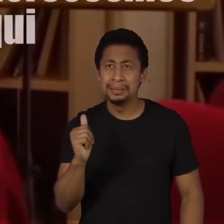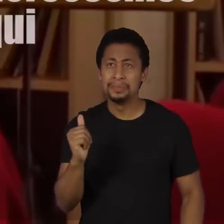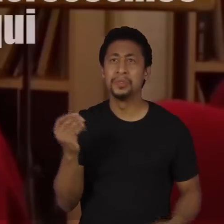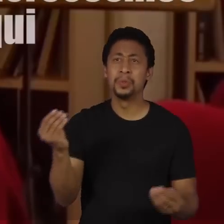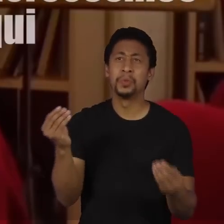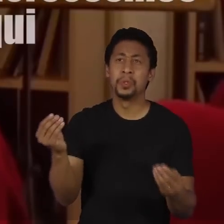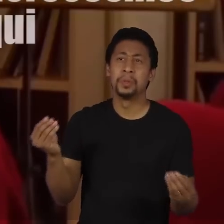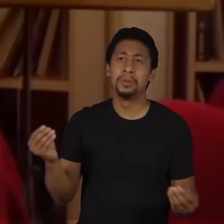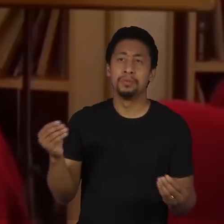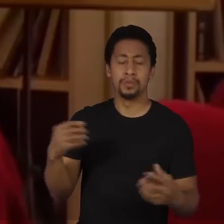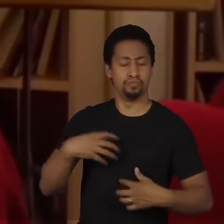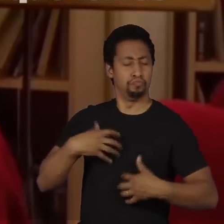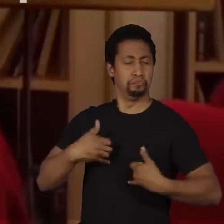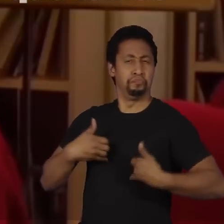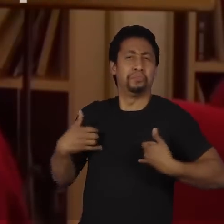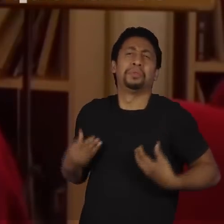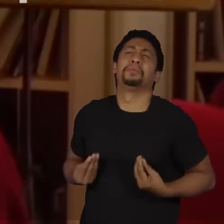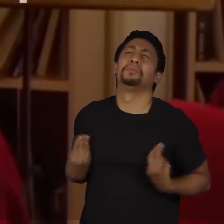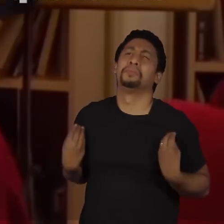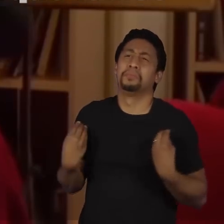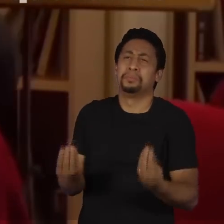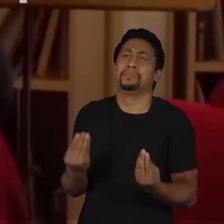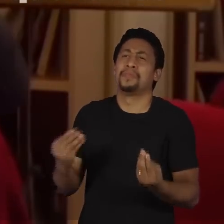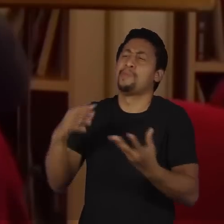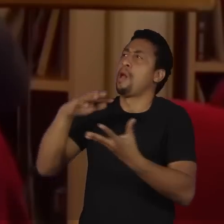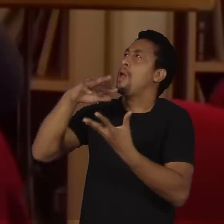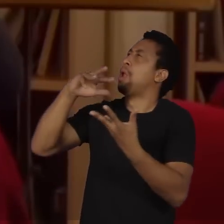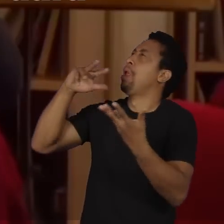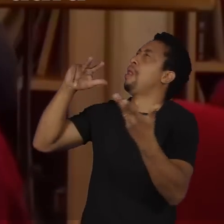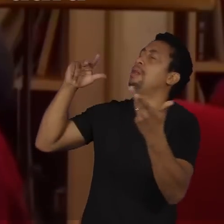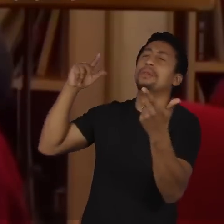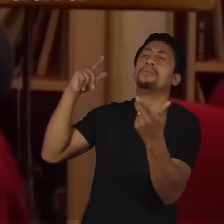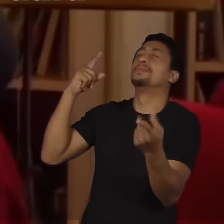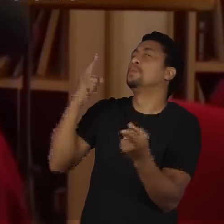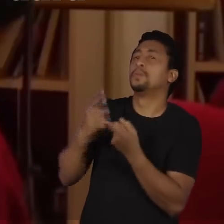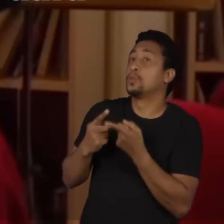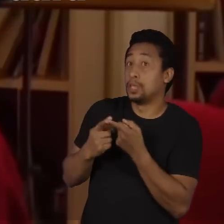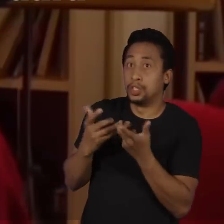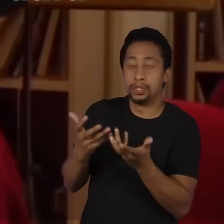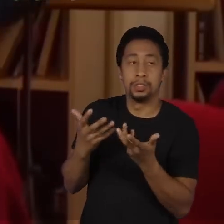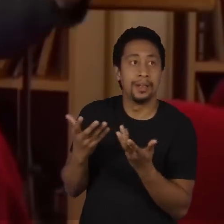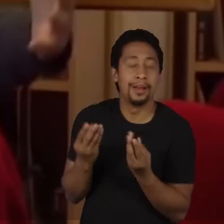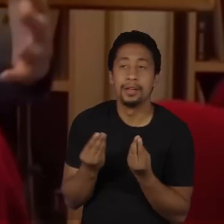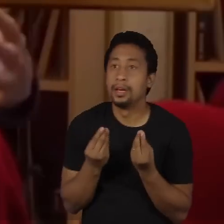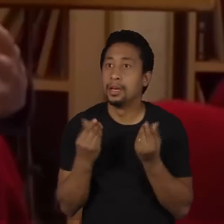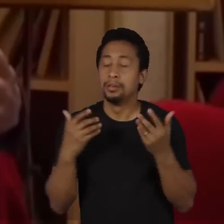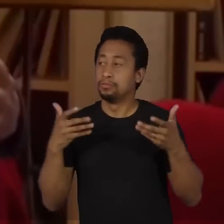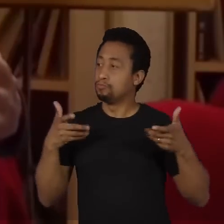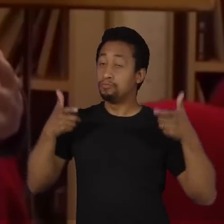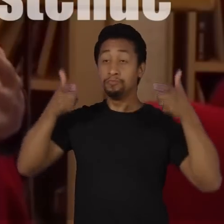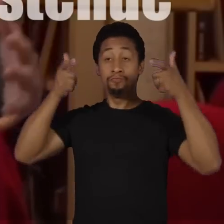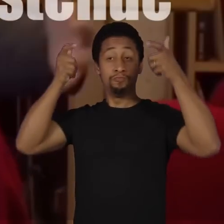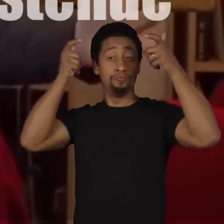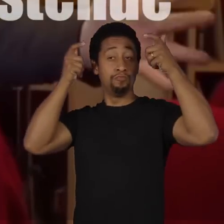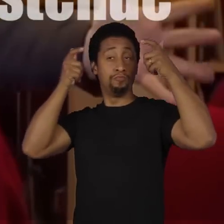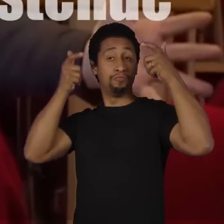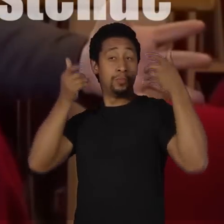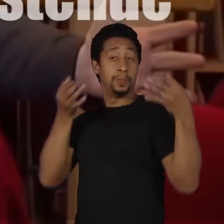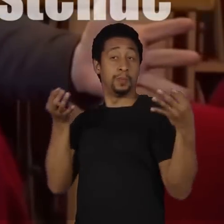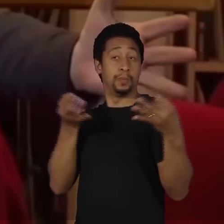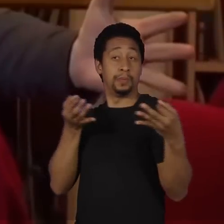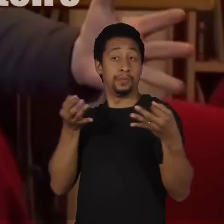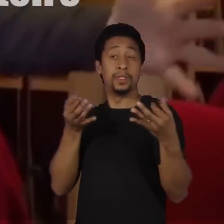de microcosmos aquí. Y macrocosmos porque tenemos una especie de aura que se